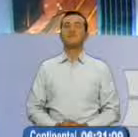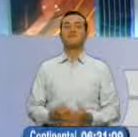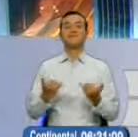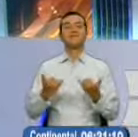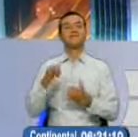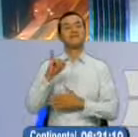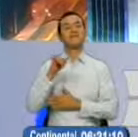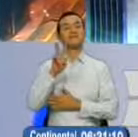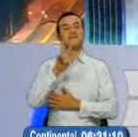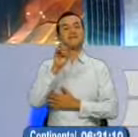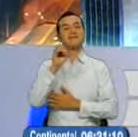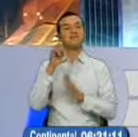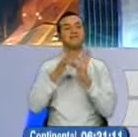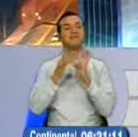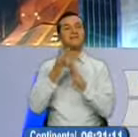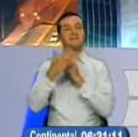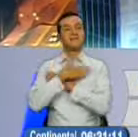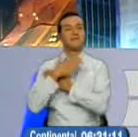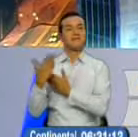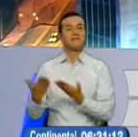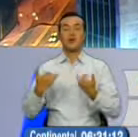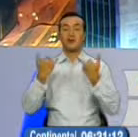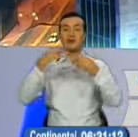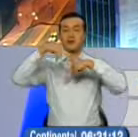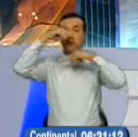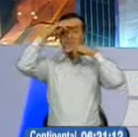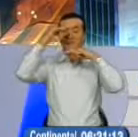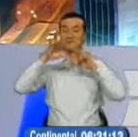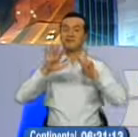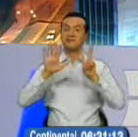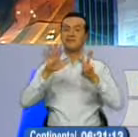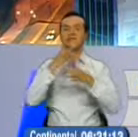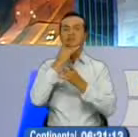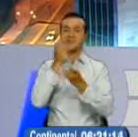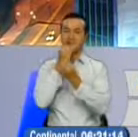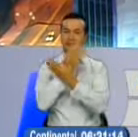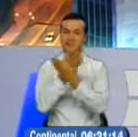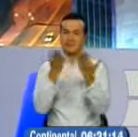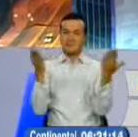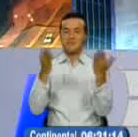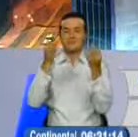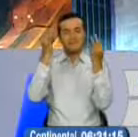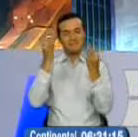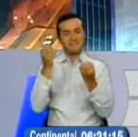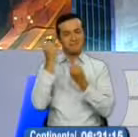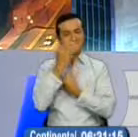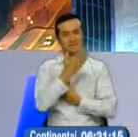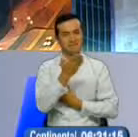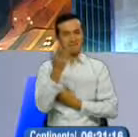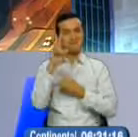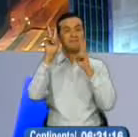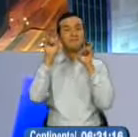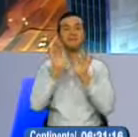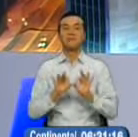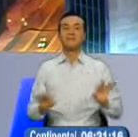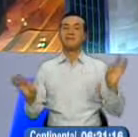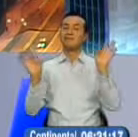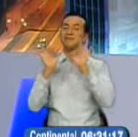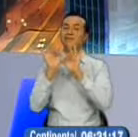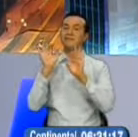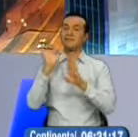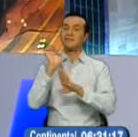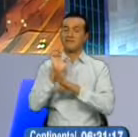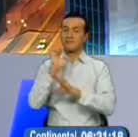Hoy es jueves 20 de abril, bienvenidas y bienvenidos, esto es Noticias 7, un placer servirle, un placer compartir con ustedes los hechos más importantes del